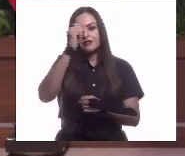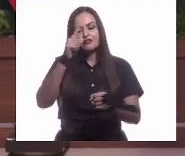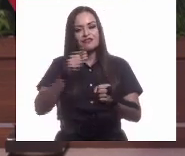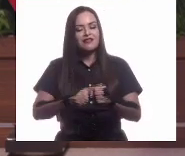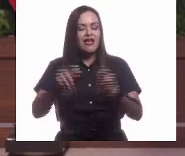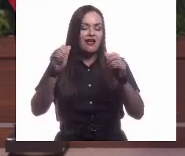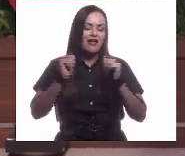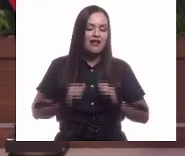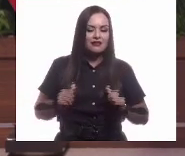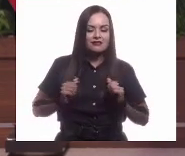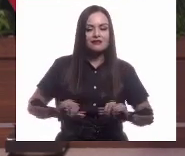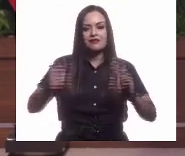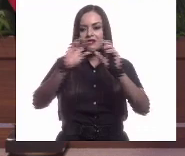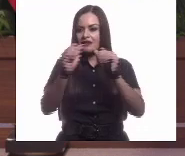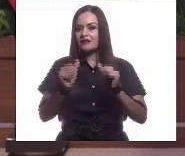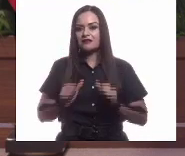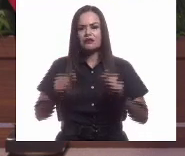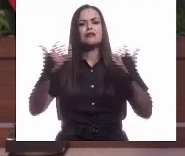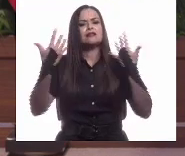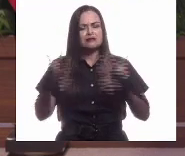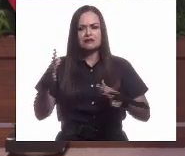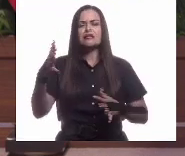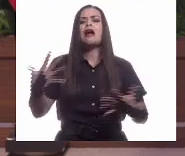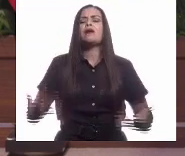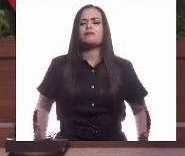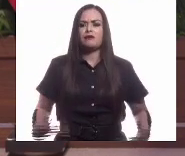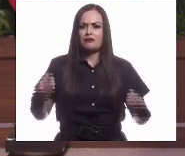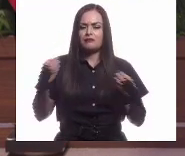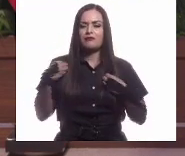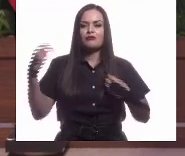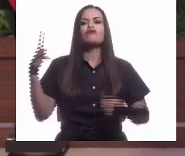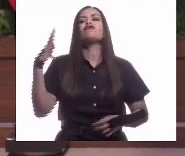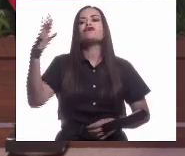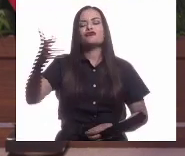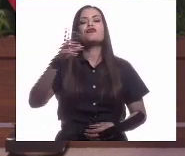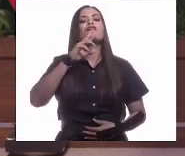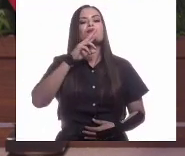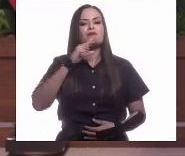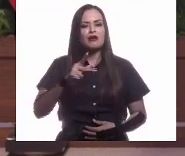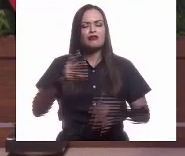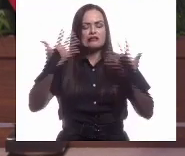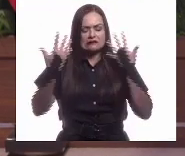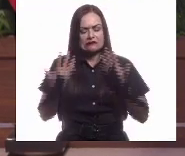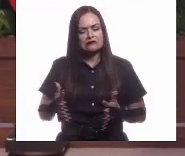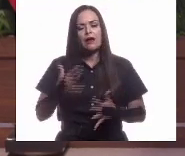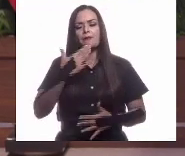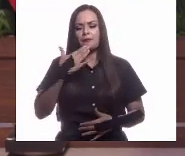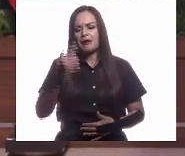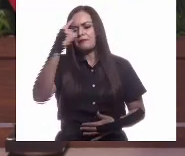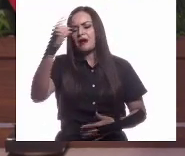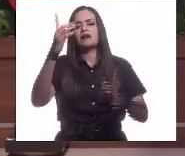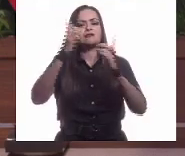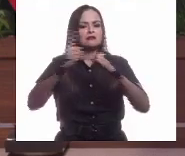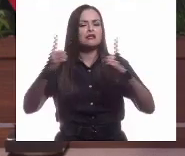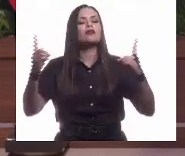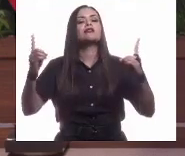de bienestar, vivimos ya un mejor futuro. Tenemos ya un piso sólido para crecer.